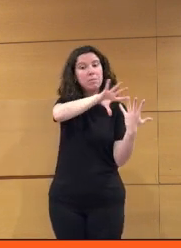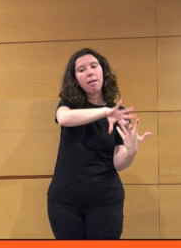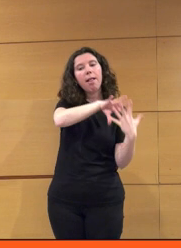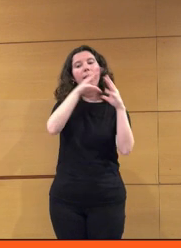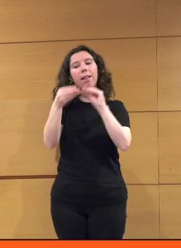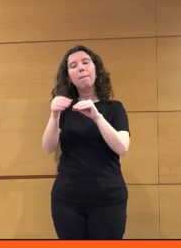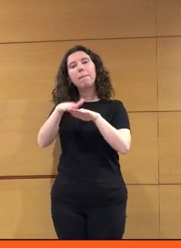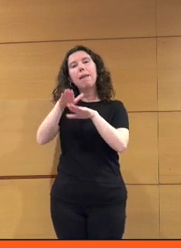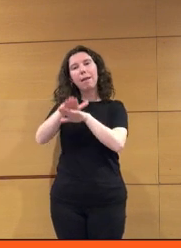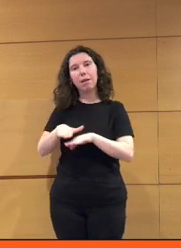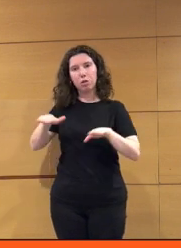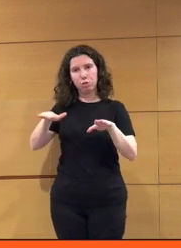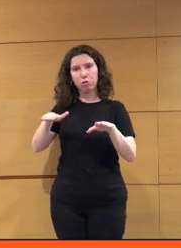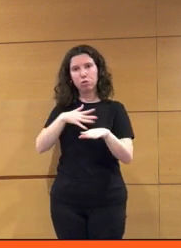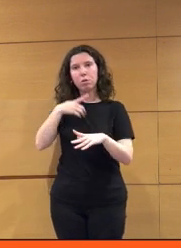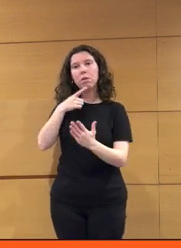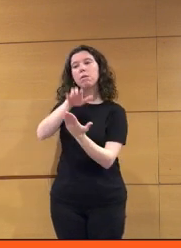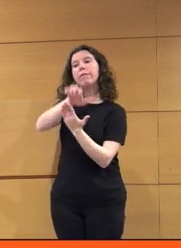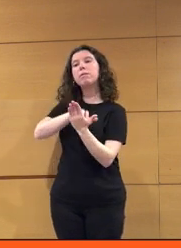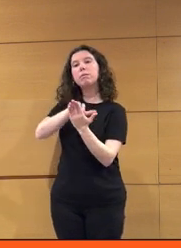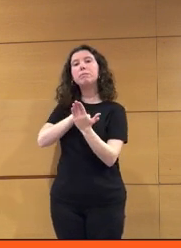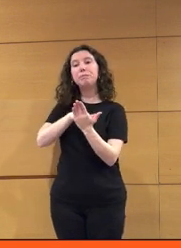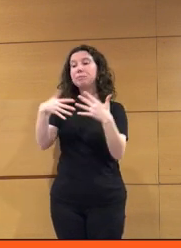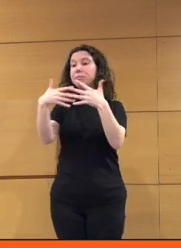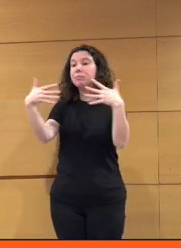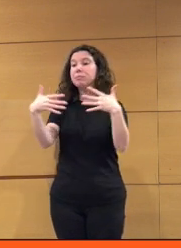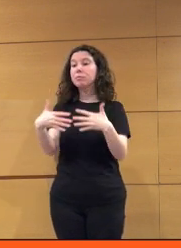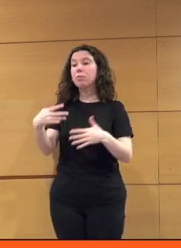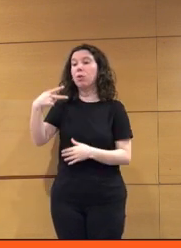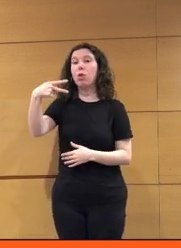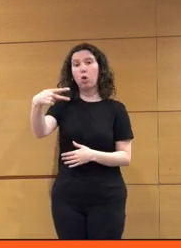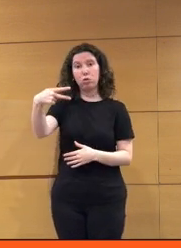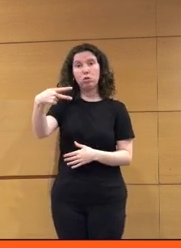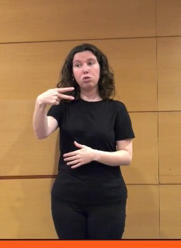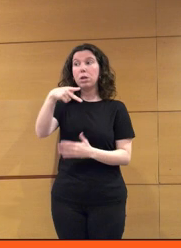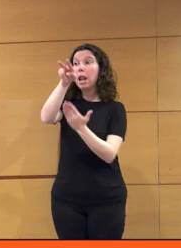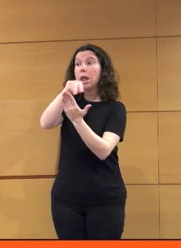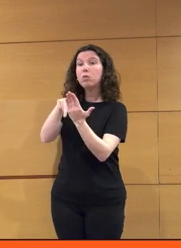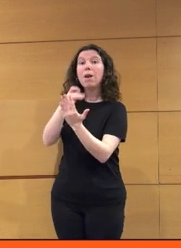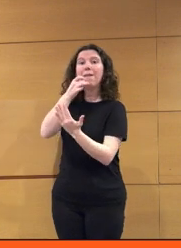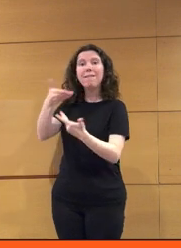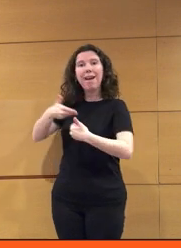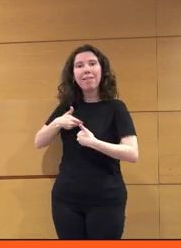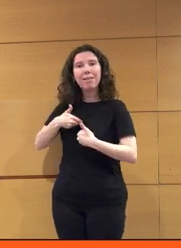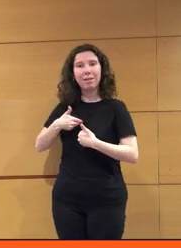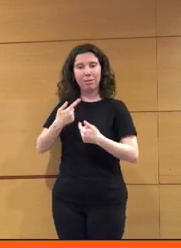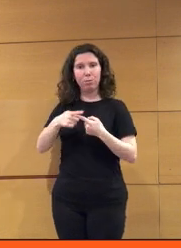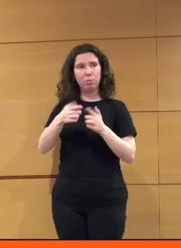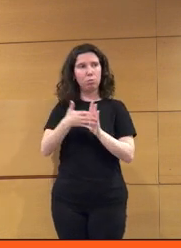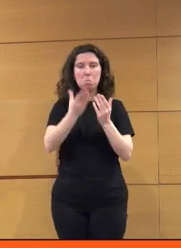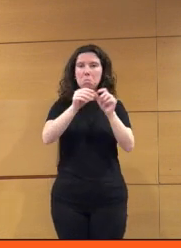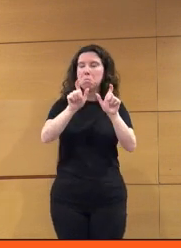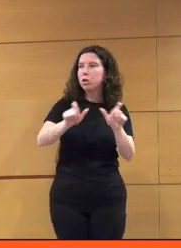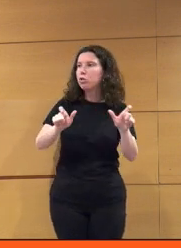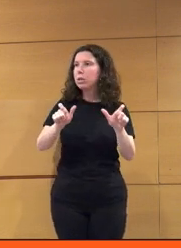en un pequeño texto dos oraciones, lo cual facilita la lectura porque muchas personas pueden tener también problemas de memoria,